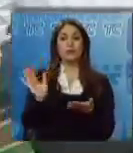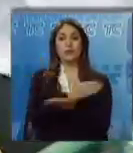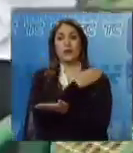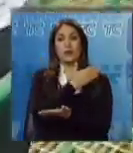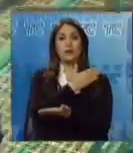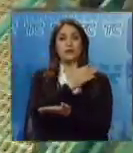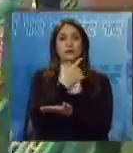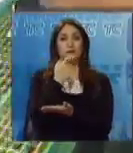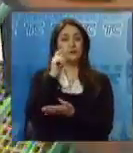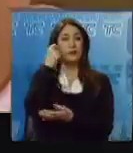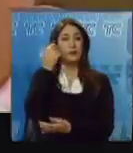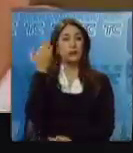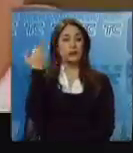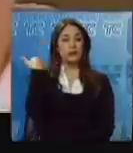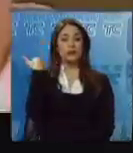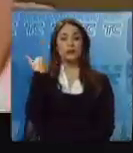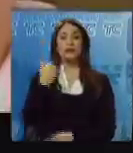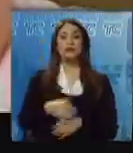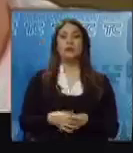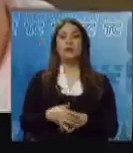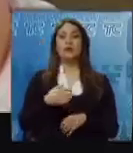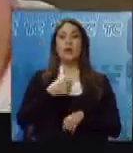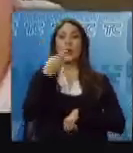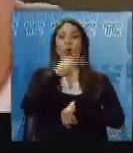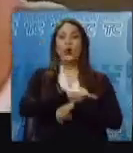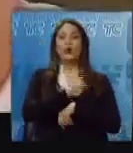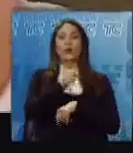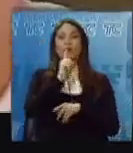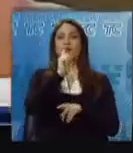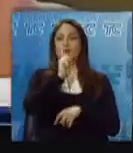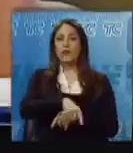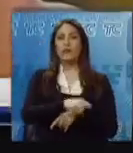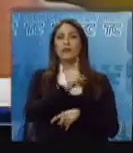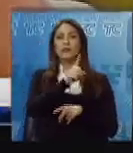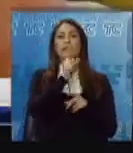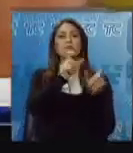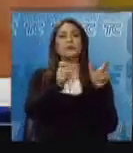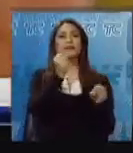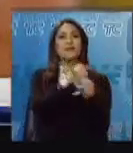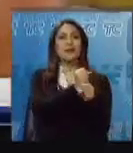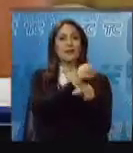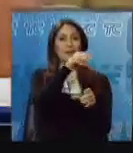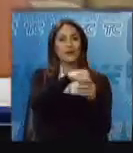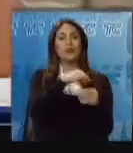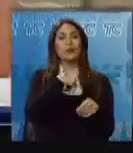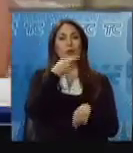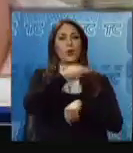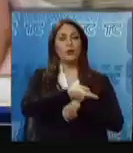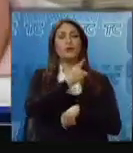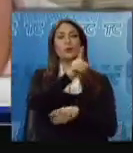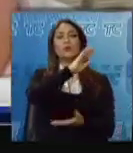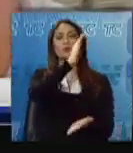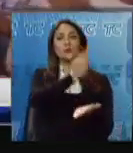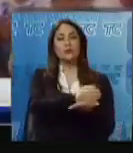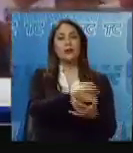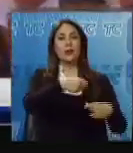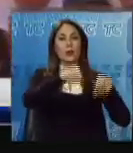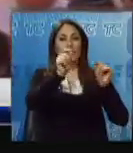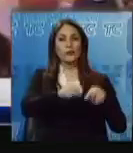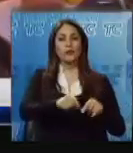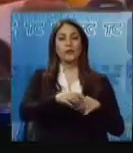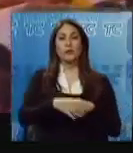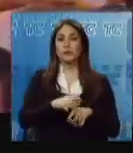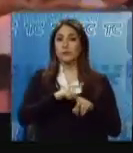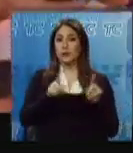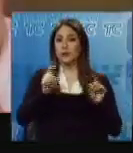del país, sino además le puse orden de arraigo a todos sus funcionarios. Le suspendí los contratos y dejó en